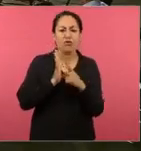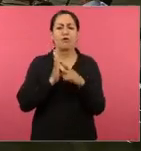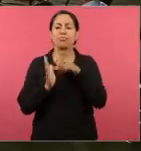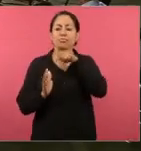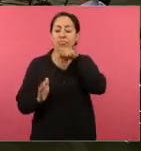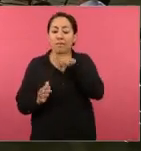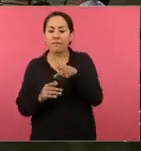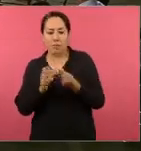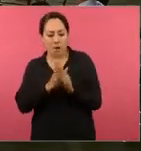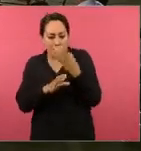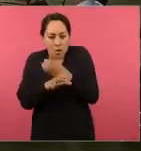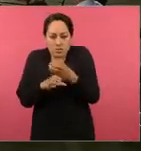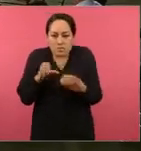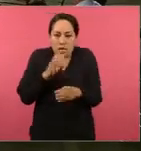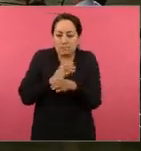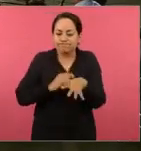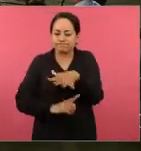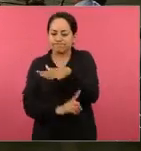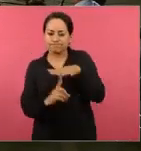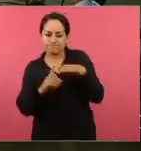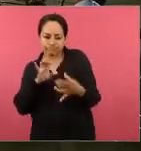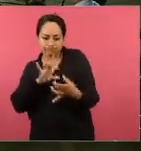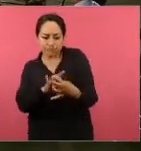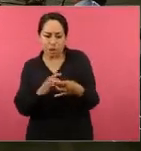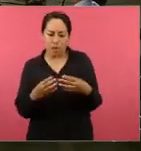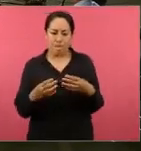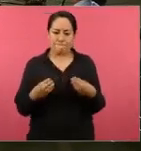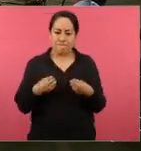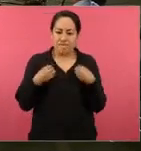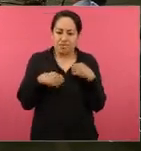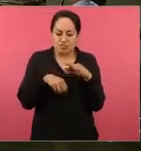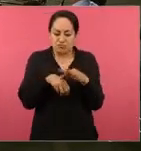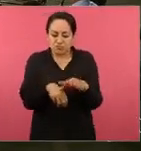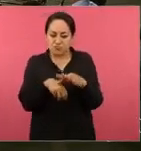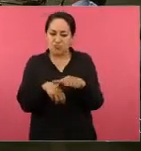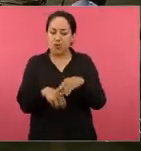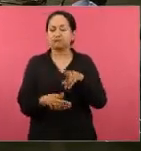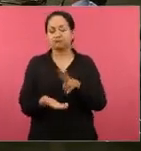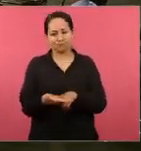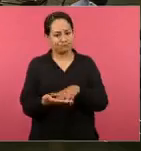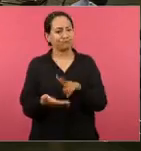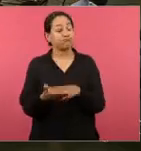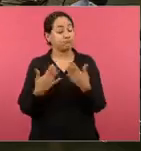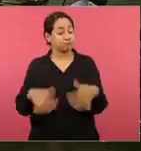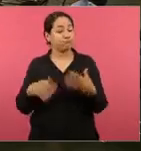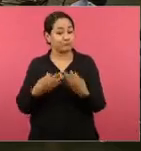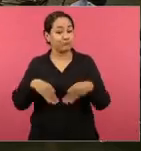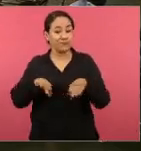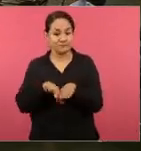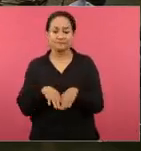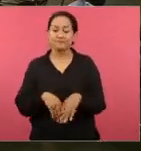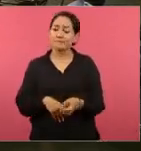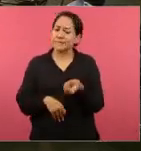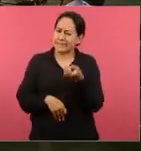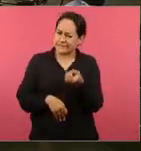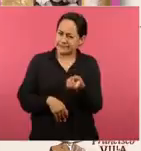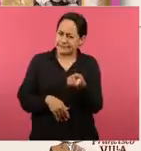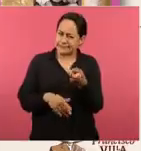elementos contextuales muy valiosos. Adelante, por favor. Estos son los libros que se van a trabajar